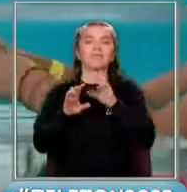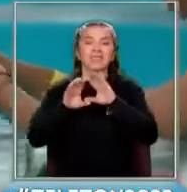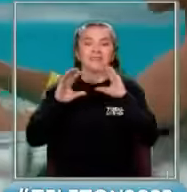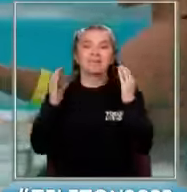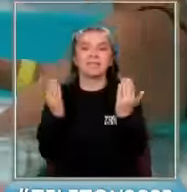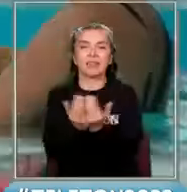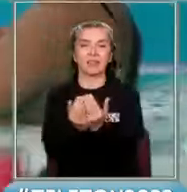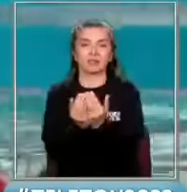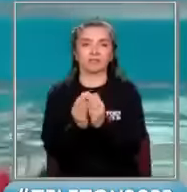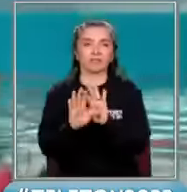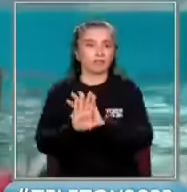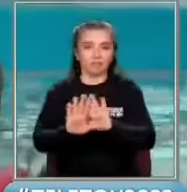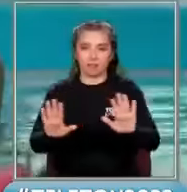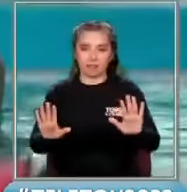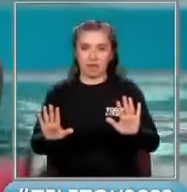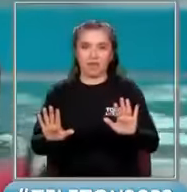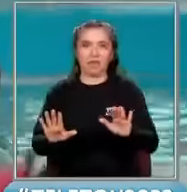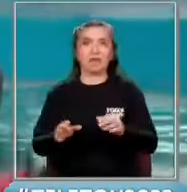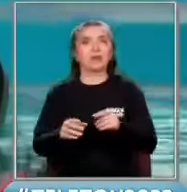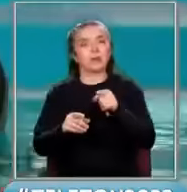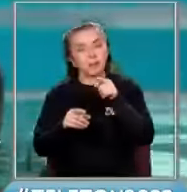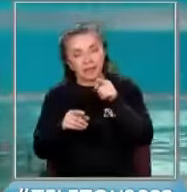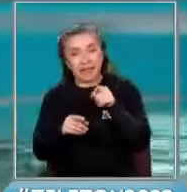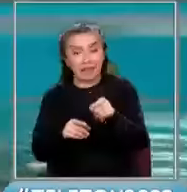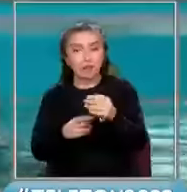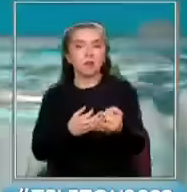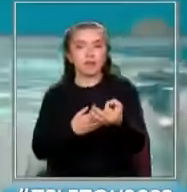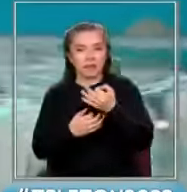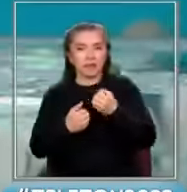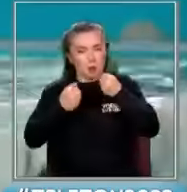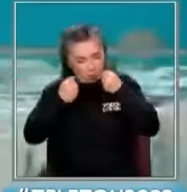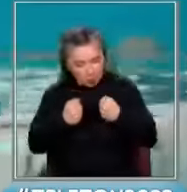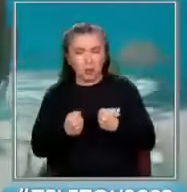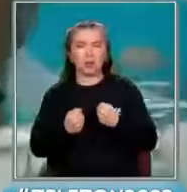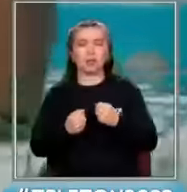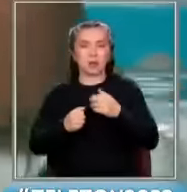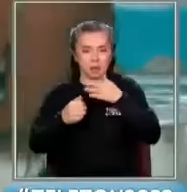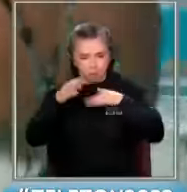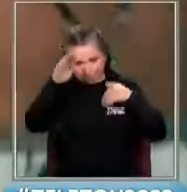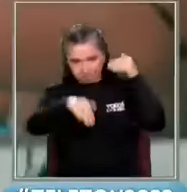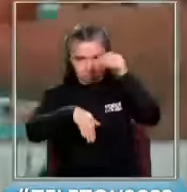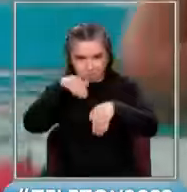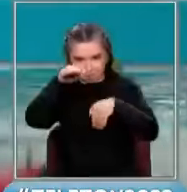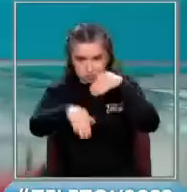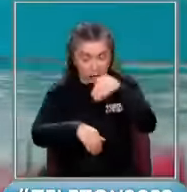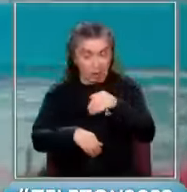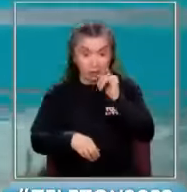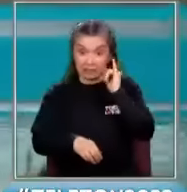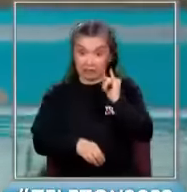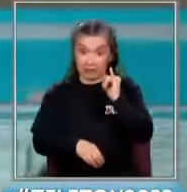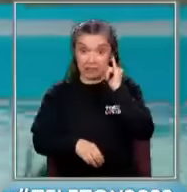Sin ellos saberlo, son los que potencian también el que quiera seguir nadando. ¿Ahí sí? Sí. Ya.